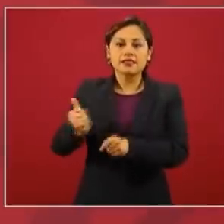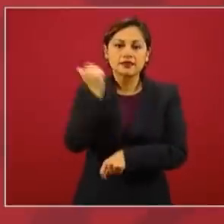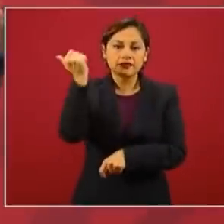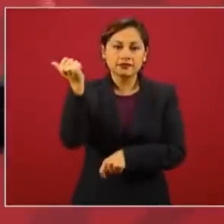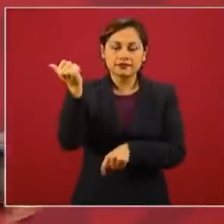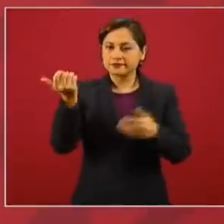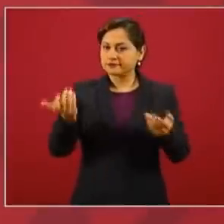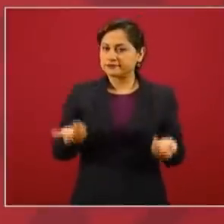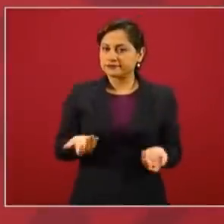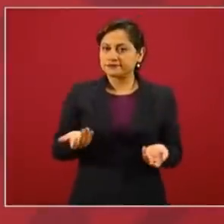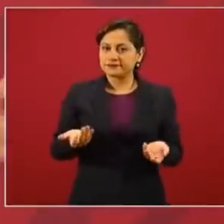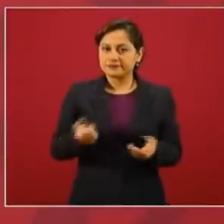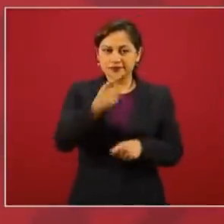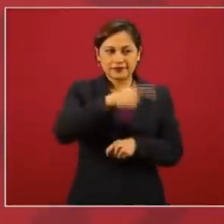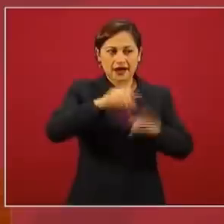hablando